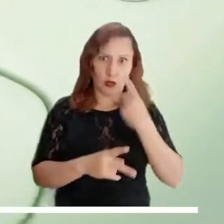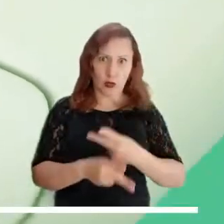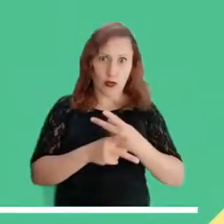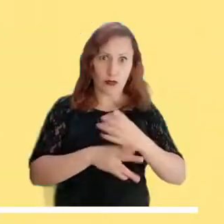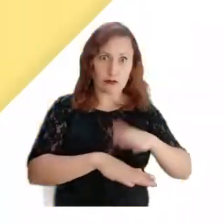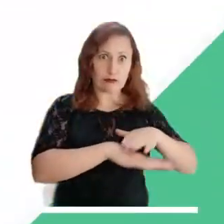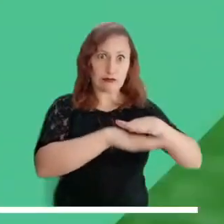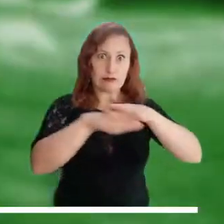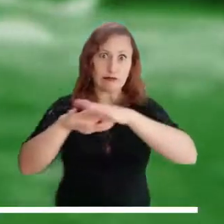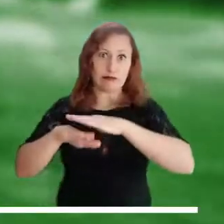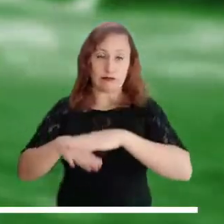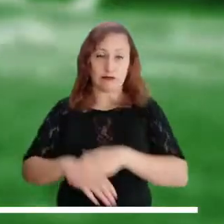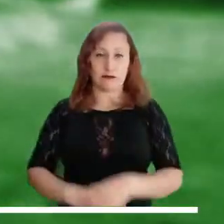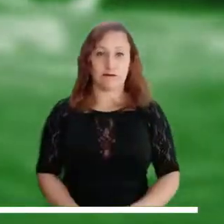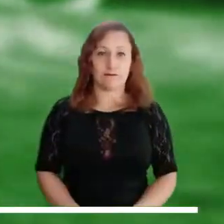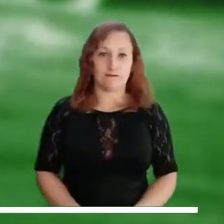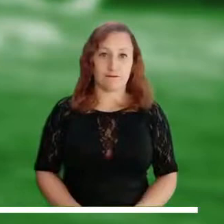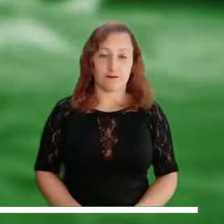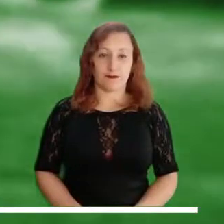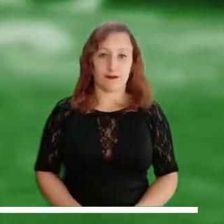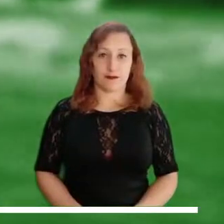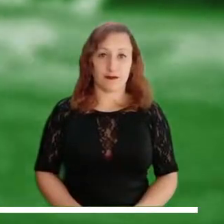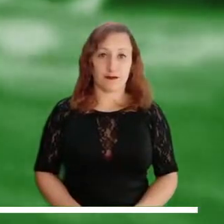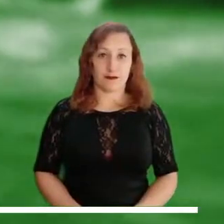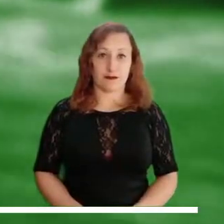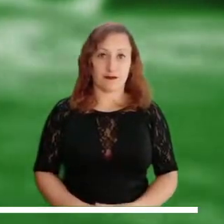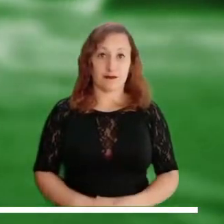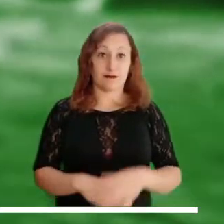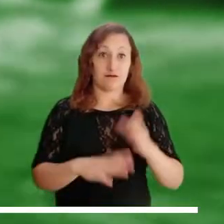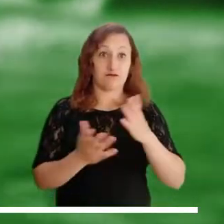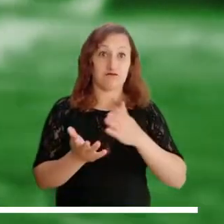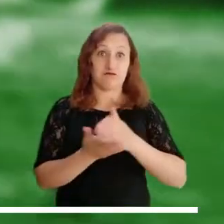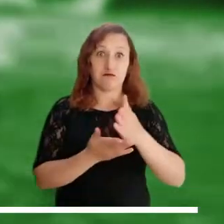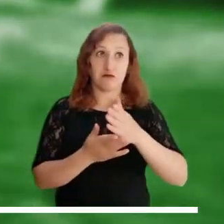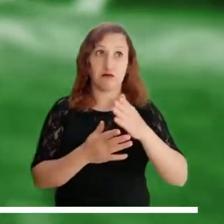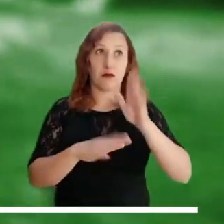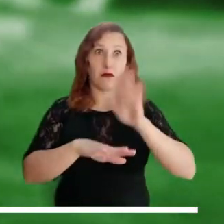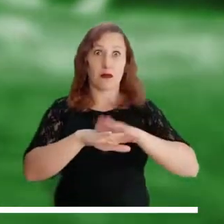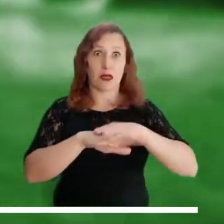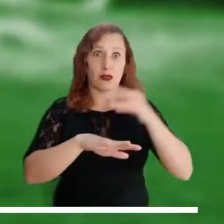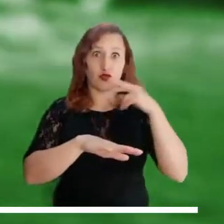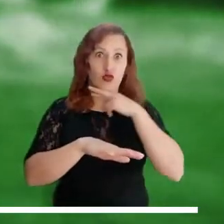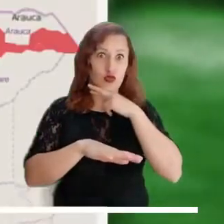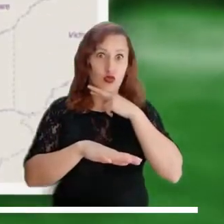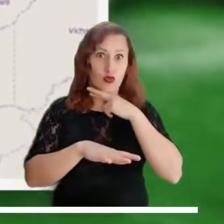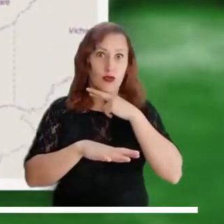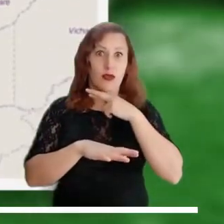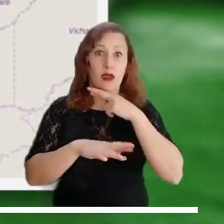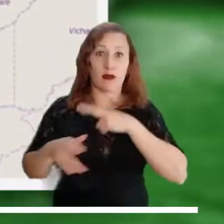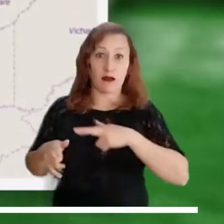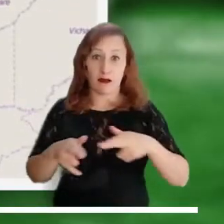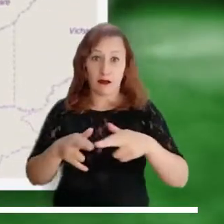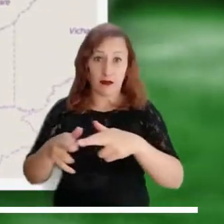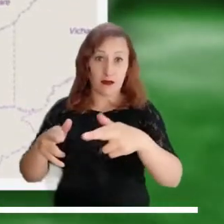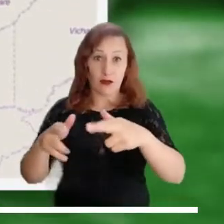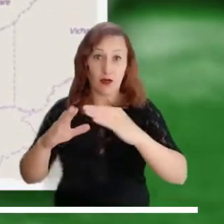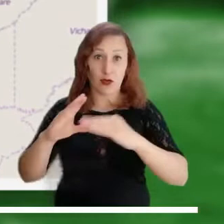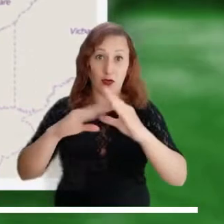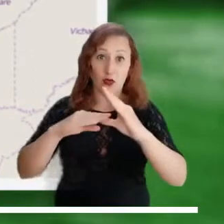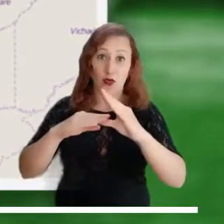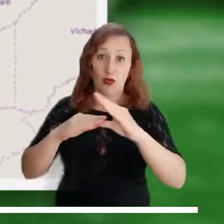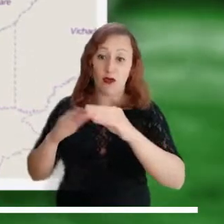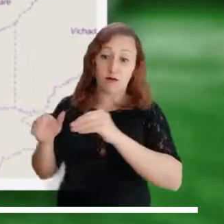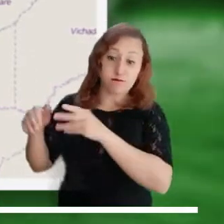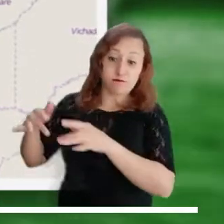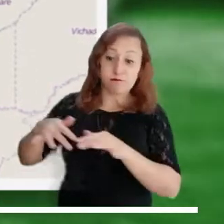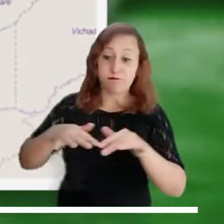ciudad. Veamos ahora las alertas que se encuentran activas. Se mantiene la alerta roja por el ingreso continuo